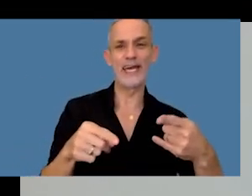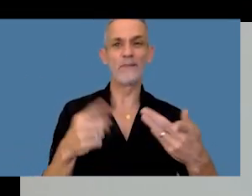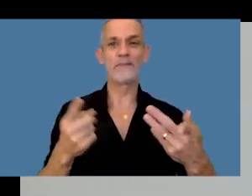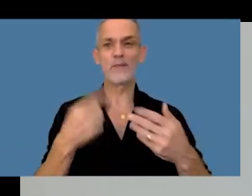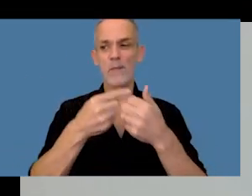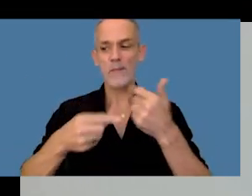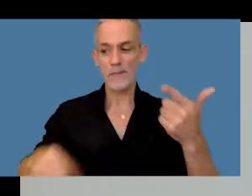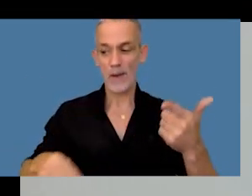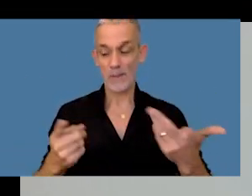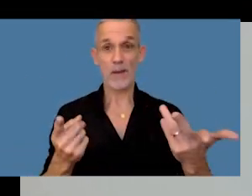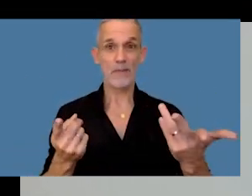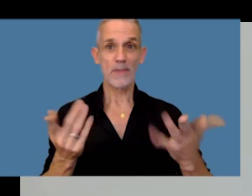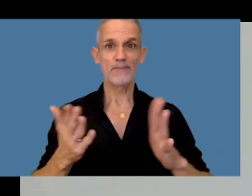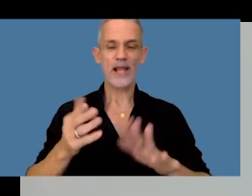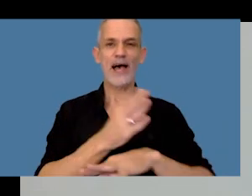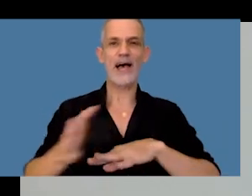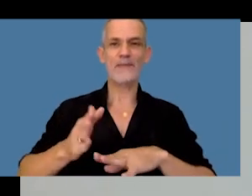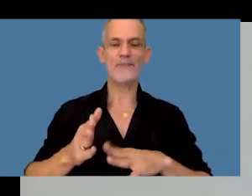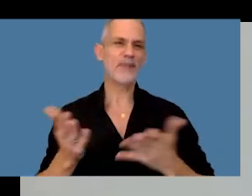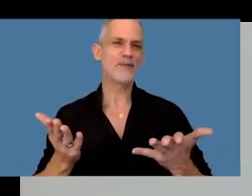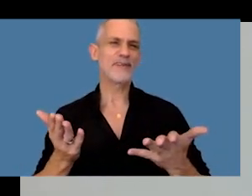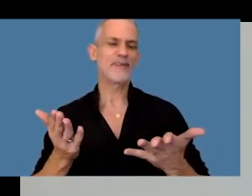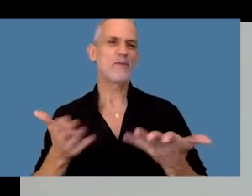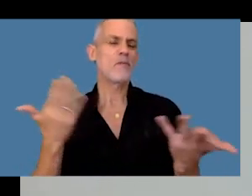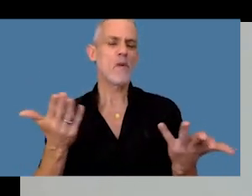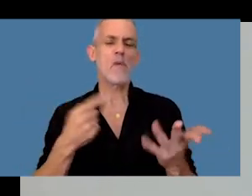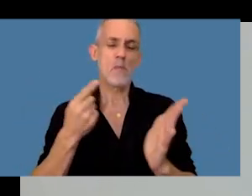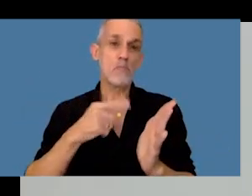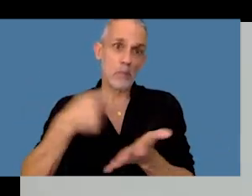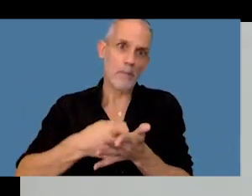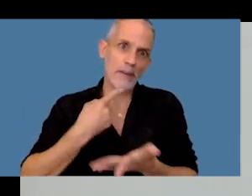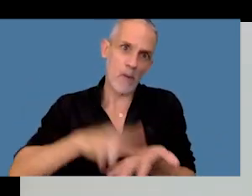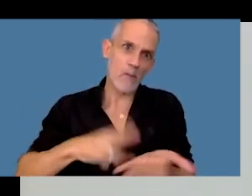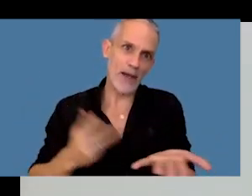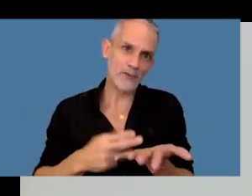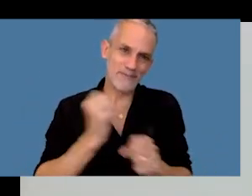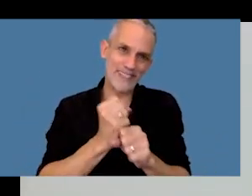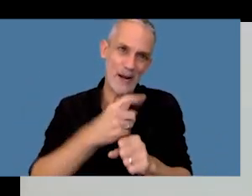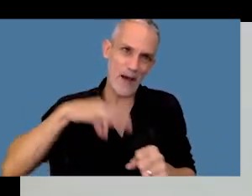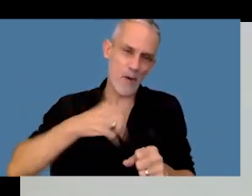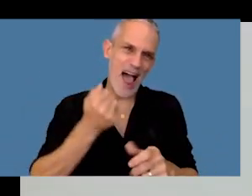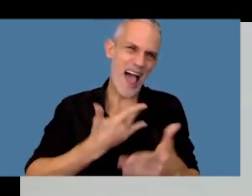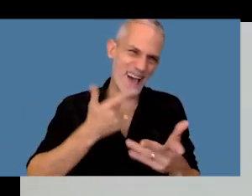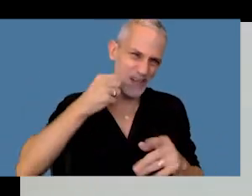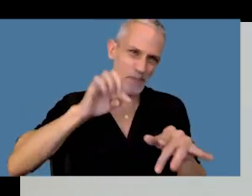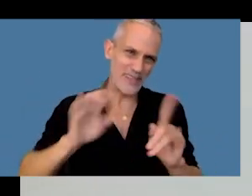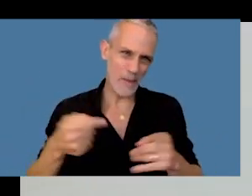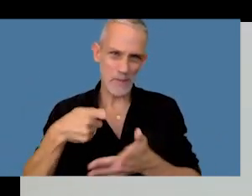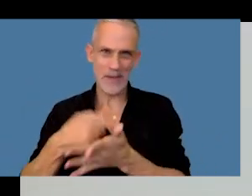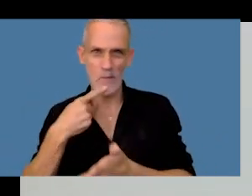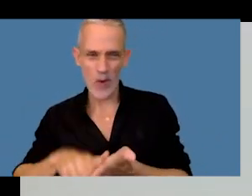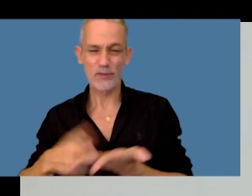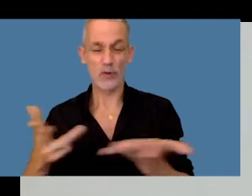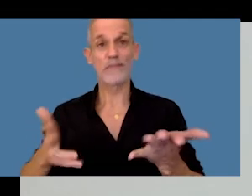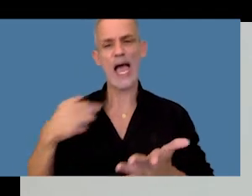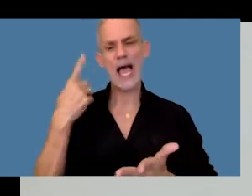etcétera, que bueno, muchos somos contribuyentes también, fuera del ámbito, ¿no? ¿Qué hacemos? Ahí estábamos